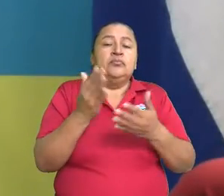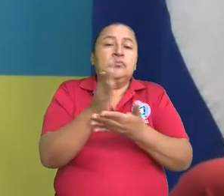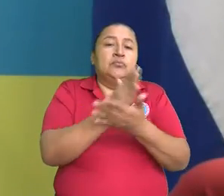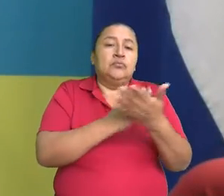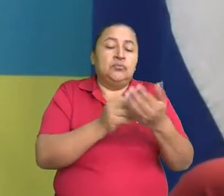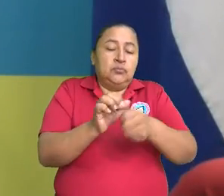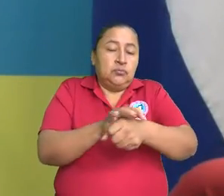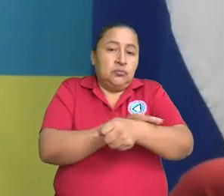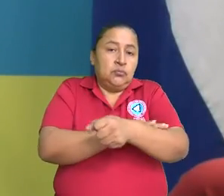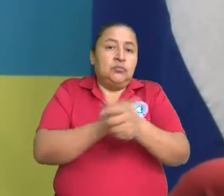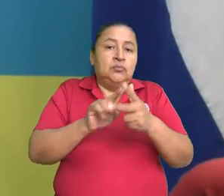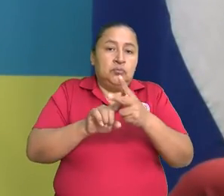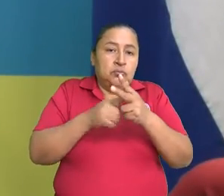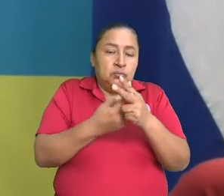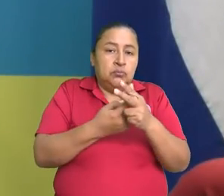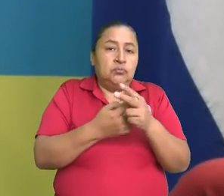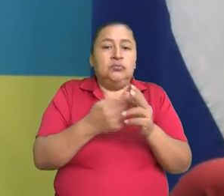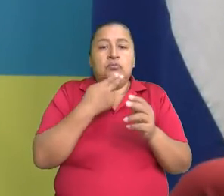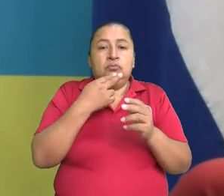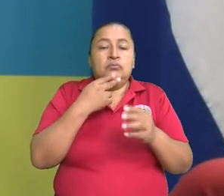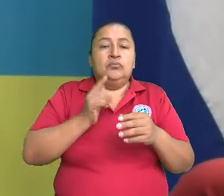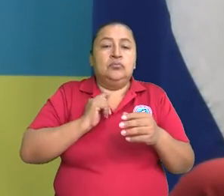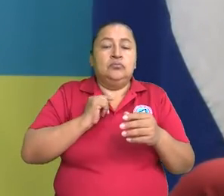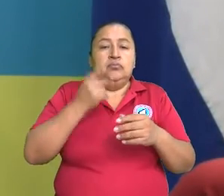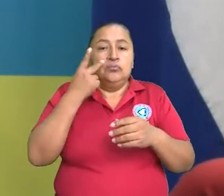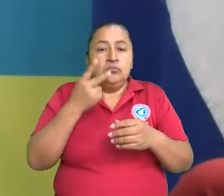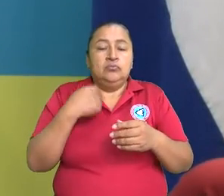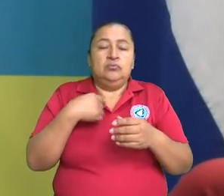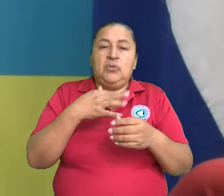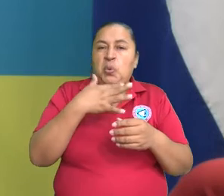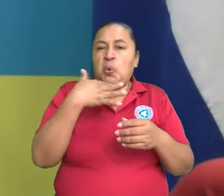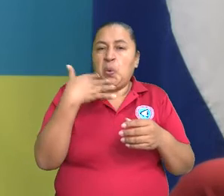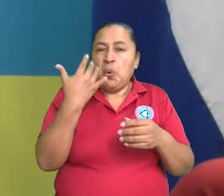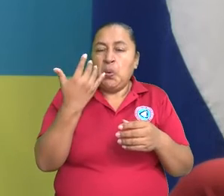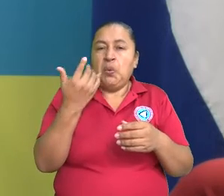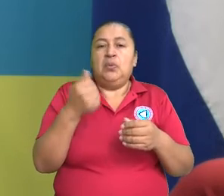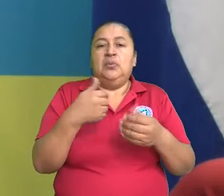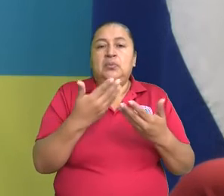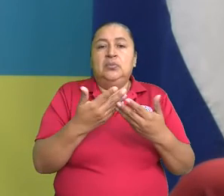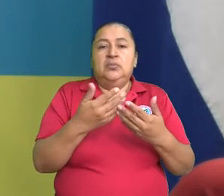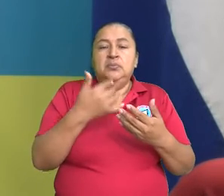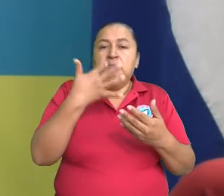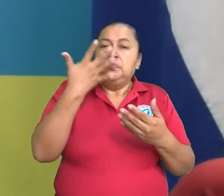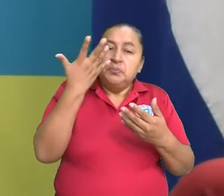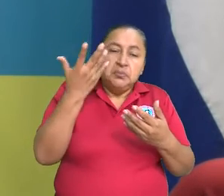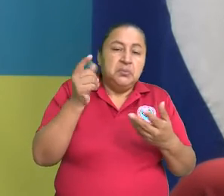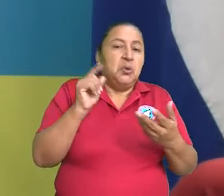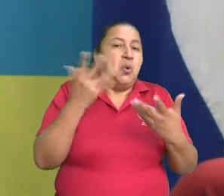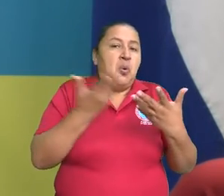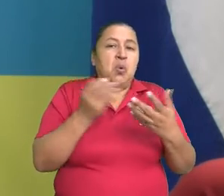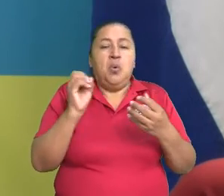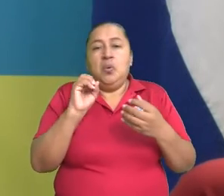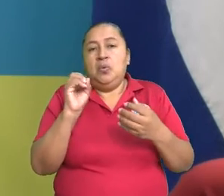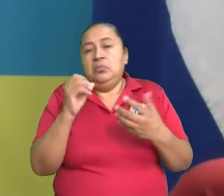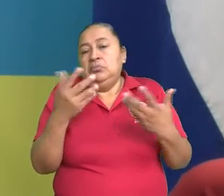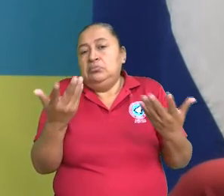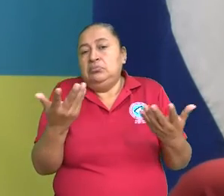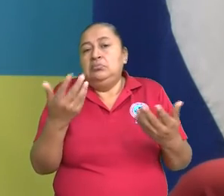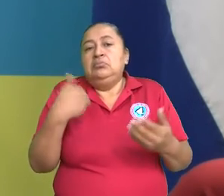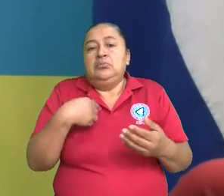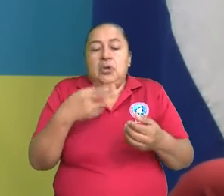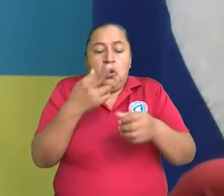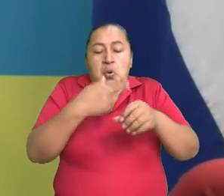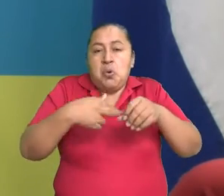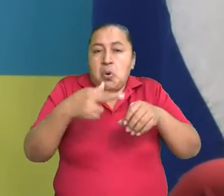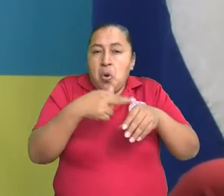algunos síntomas iniciales. No sé si tiene que ver el color, el olor, no sé, o la parte